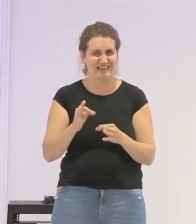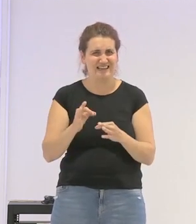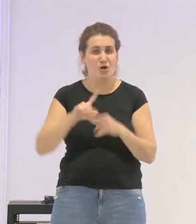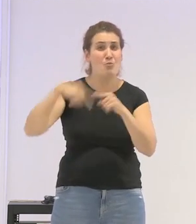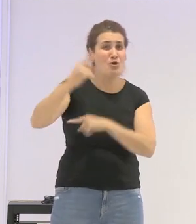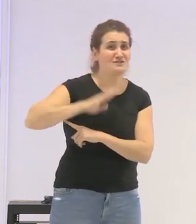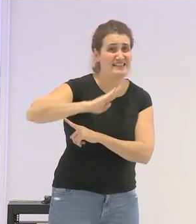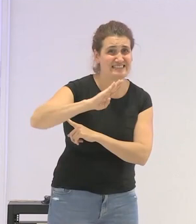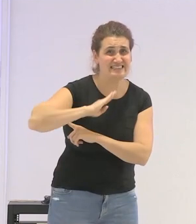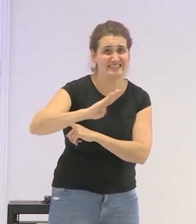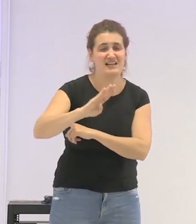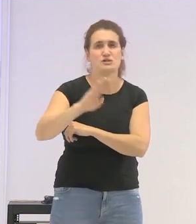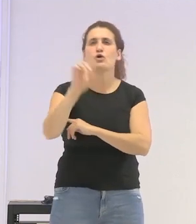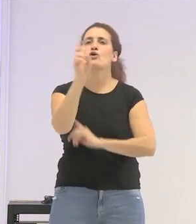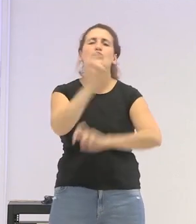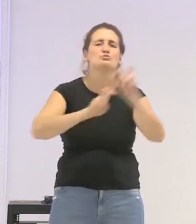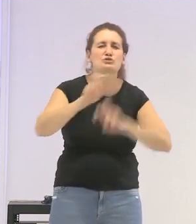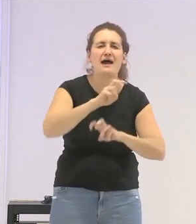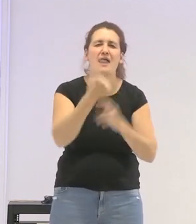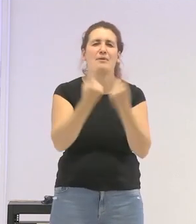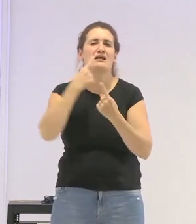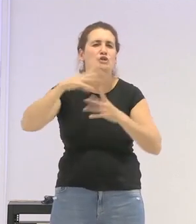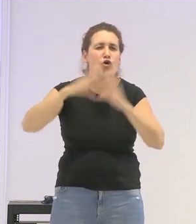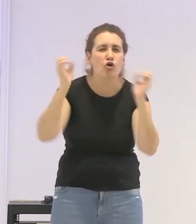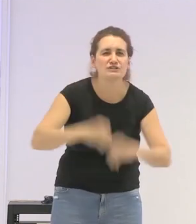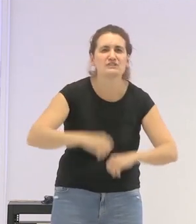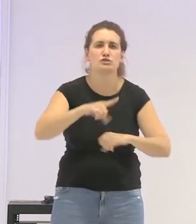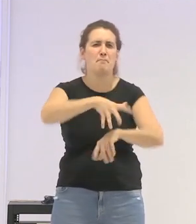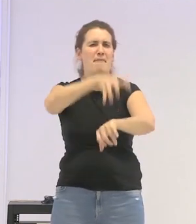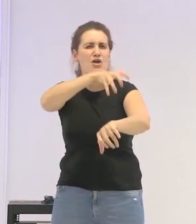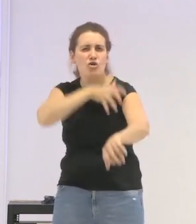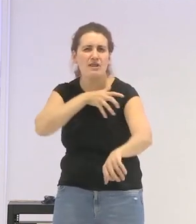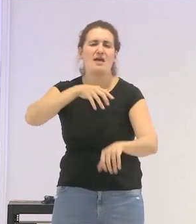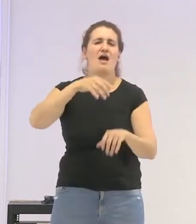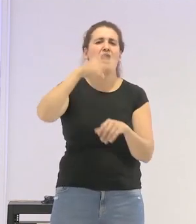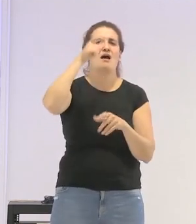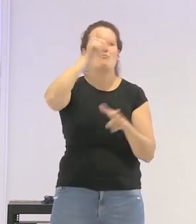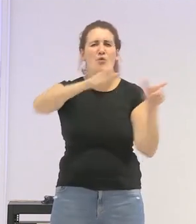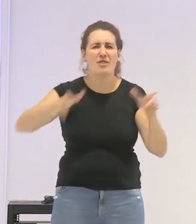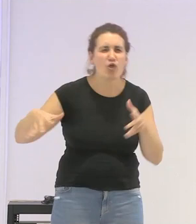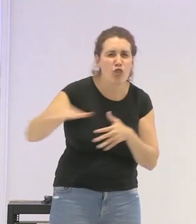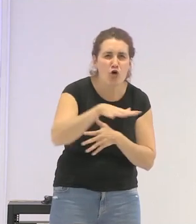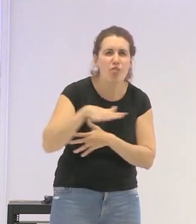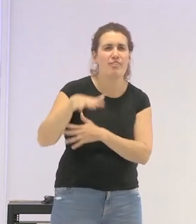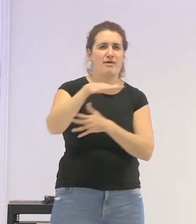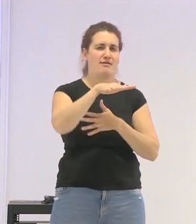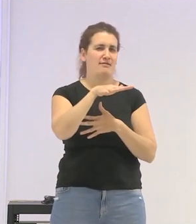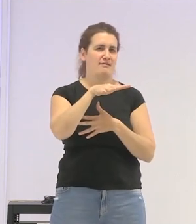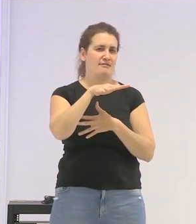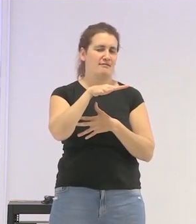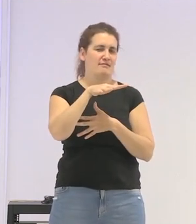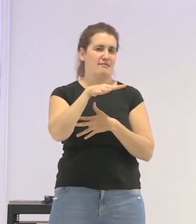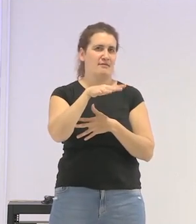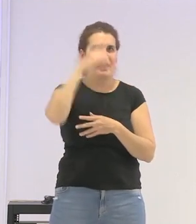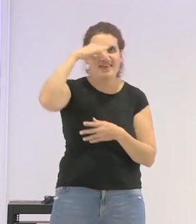es buscar, digamos, a veces los consensos, ¿no? Donde está la mayoría de la población o los, digamos, la mayoría de